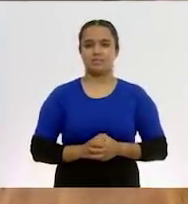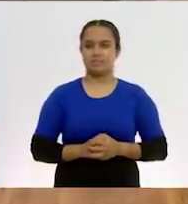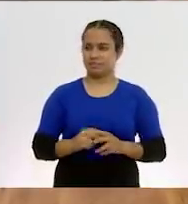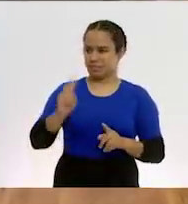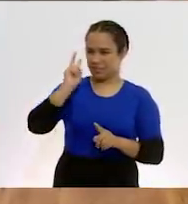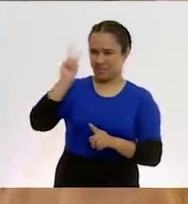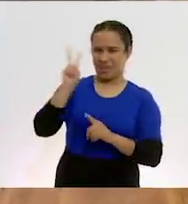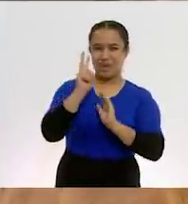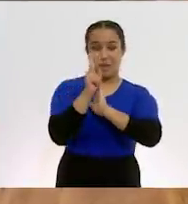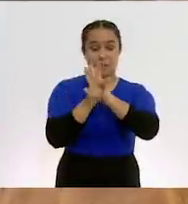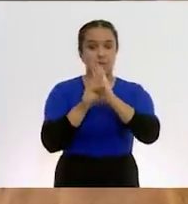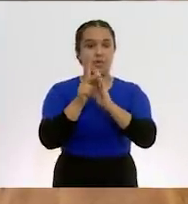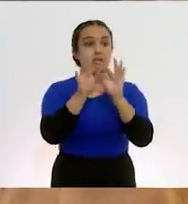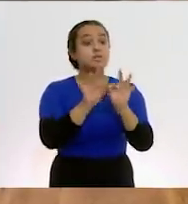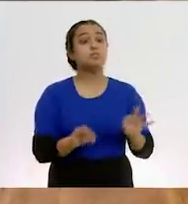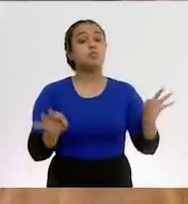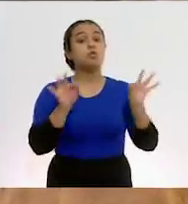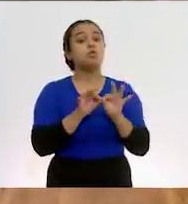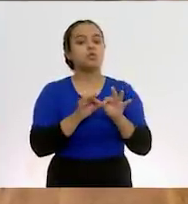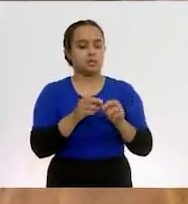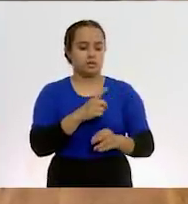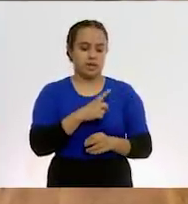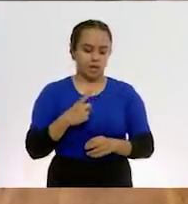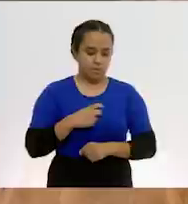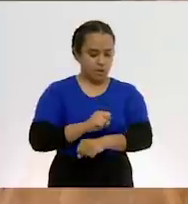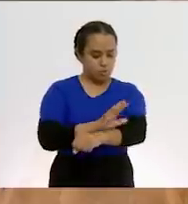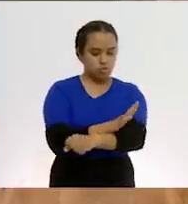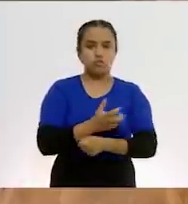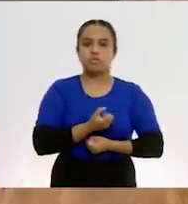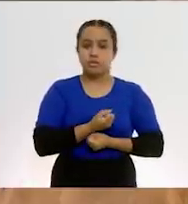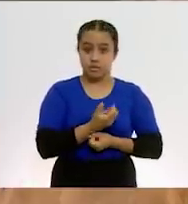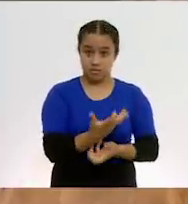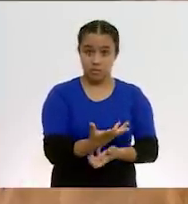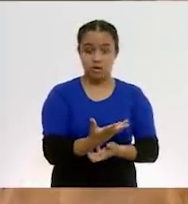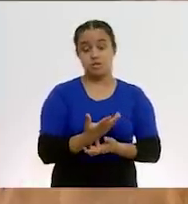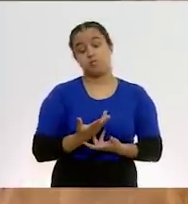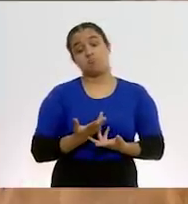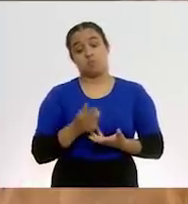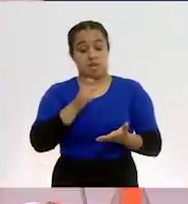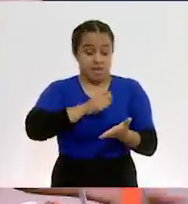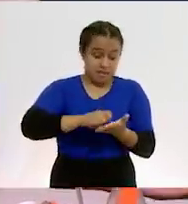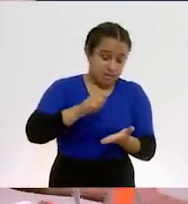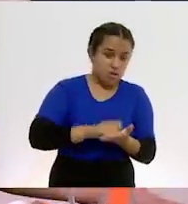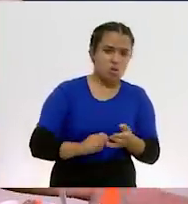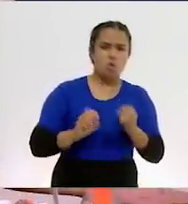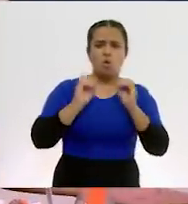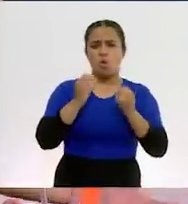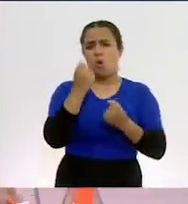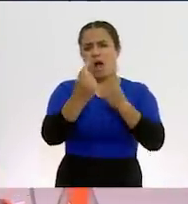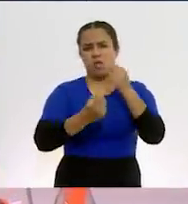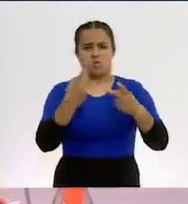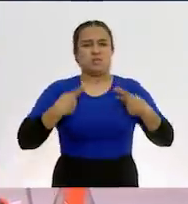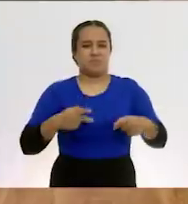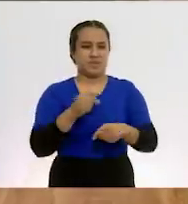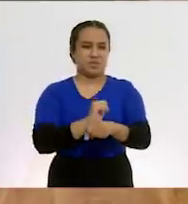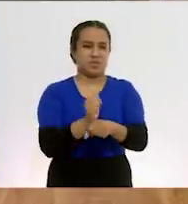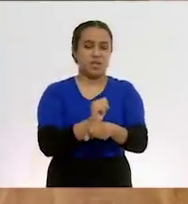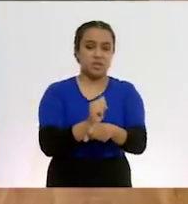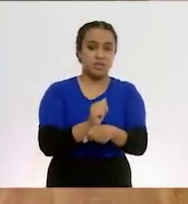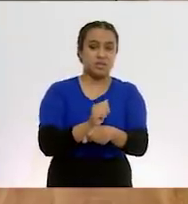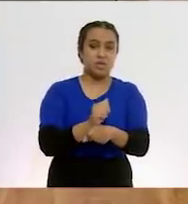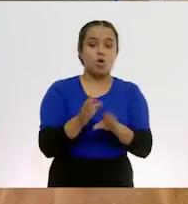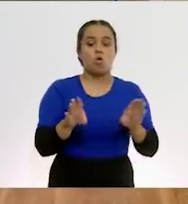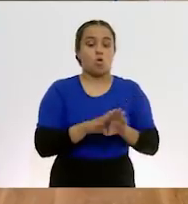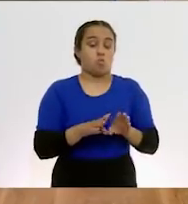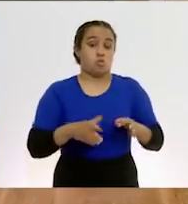vimos en este video, pues lo importante es saber expresar nuestras emociones, ya sea de manera escrita o como lo hacen los artistas, con